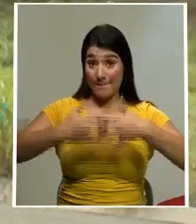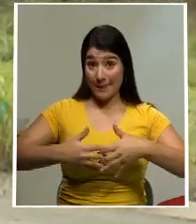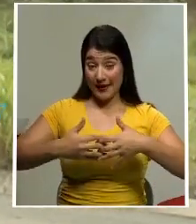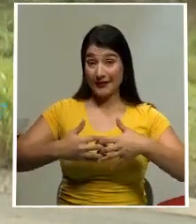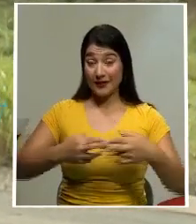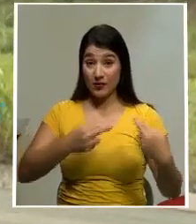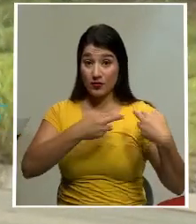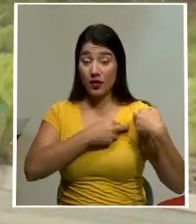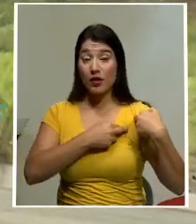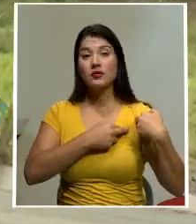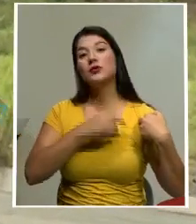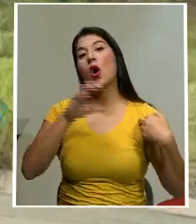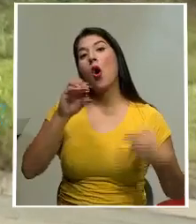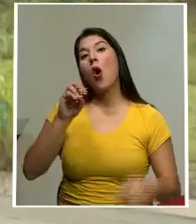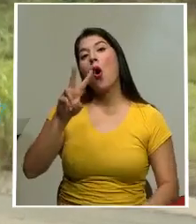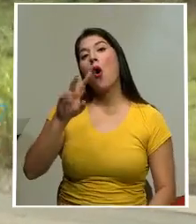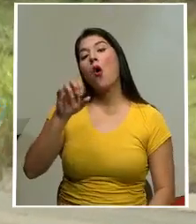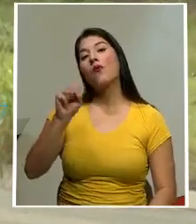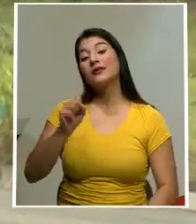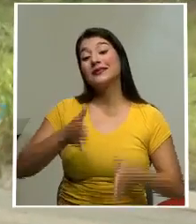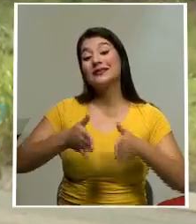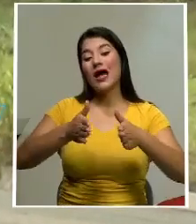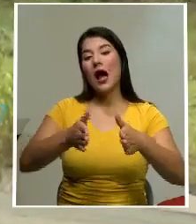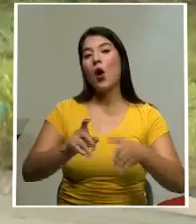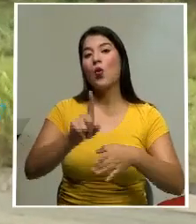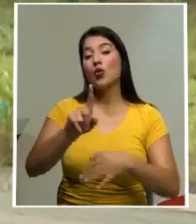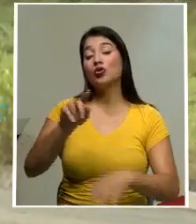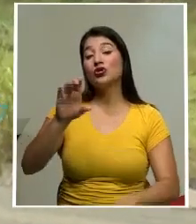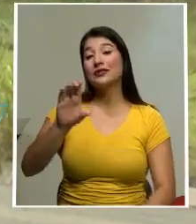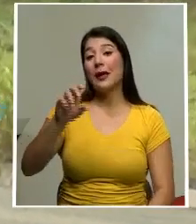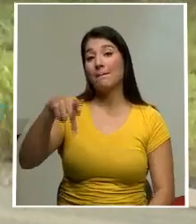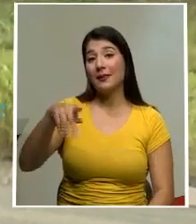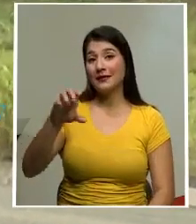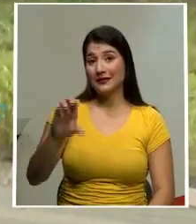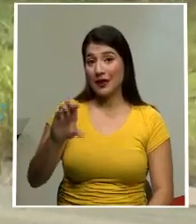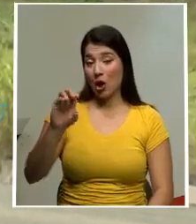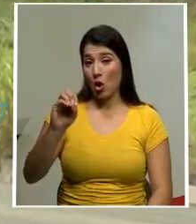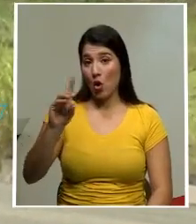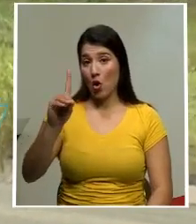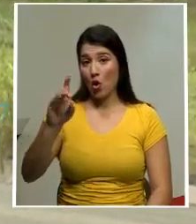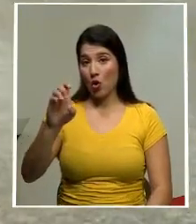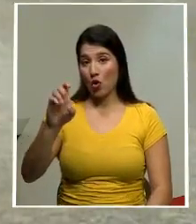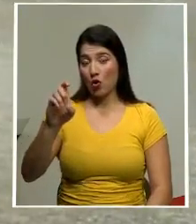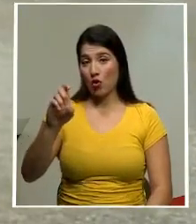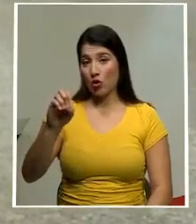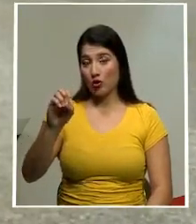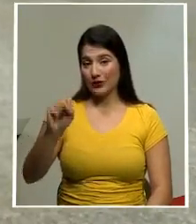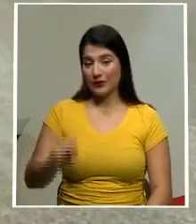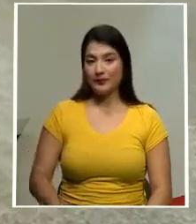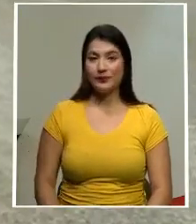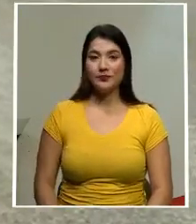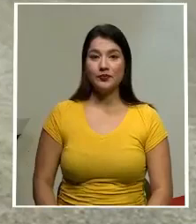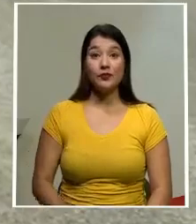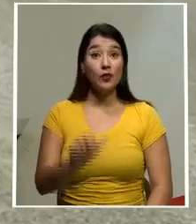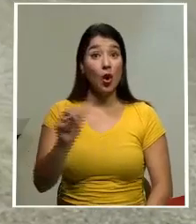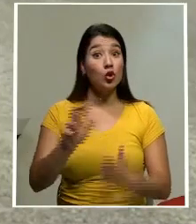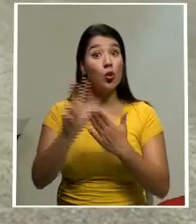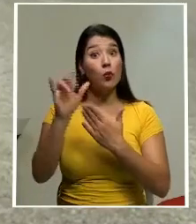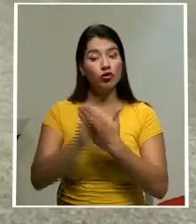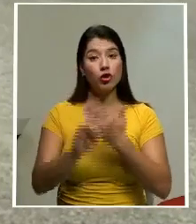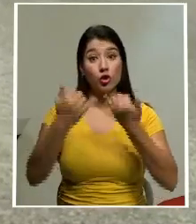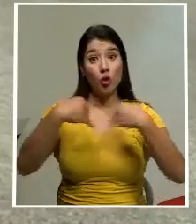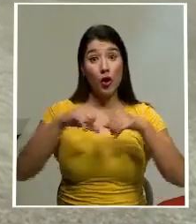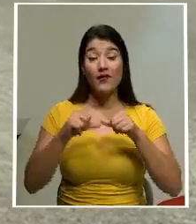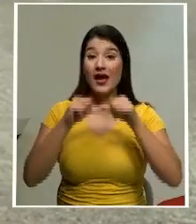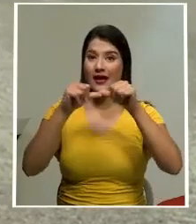el consorcio OBIS Ruta 1 CPC Codoxa Pedregal Casiza. Otros de los proyectos que se mantienen